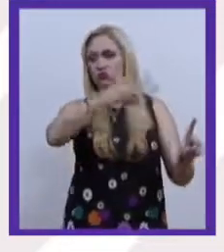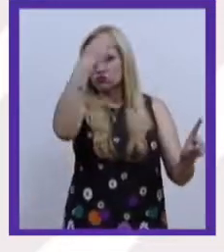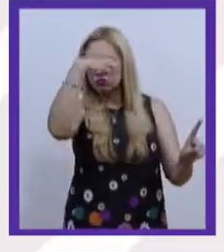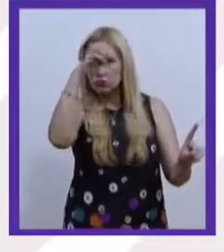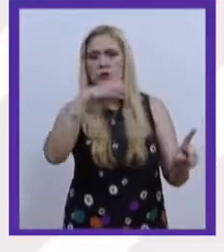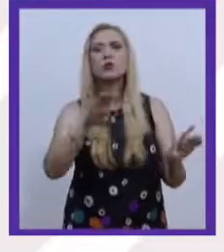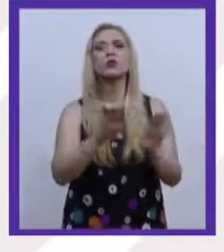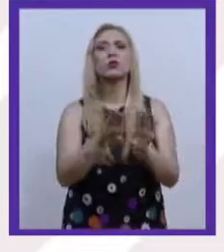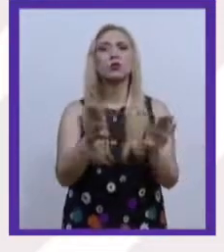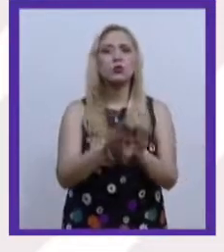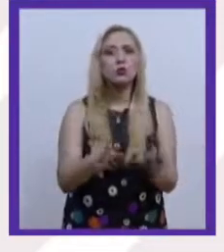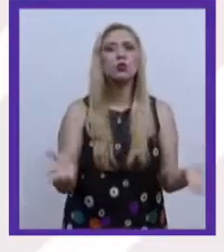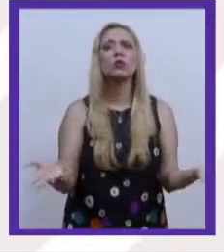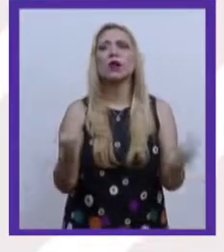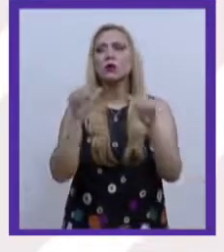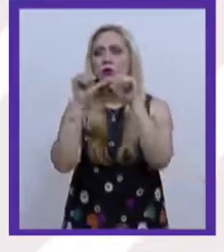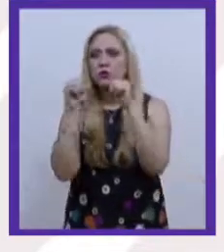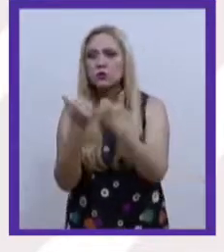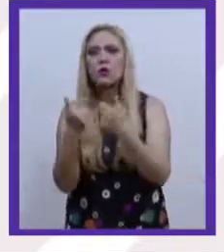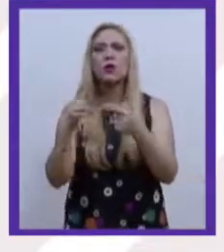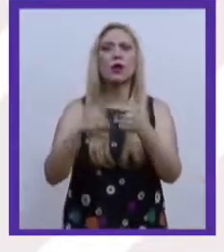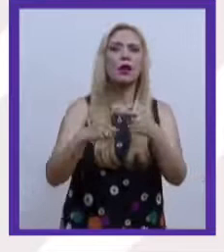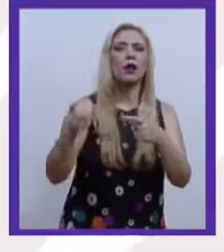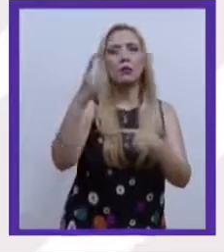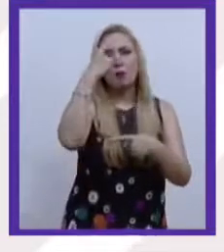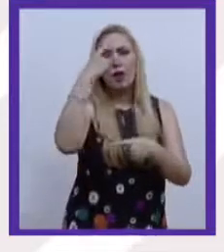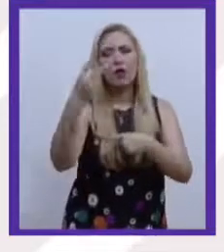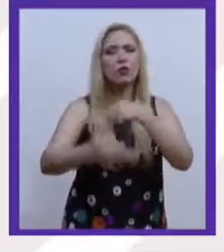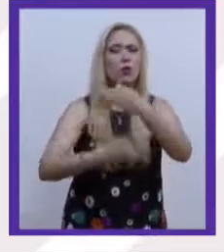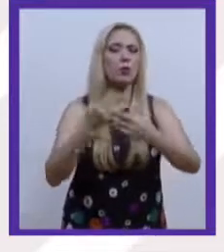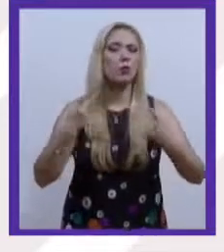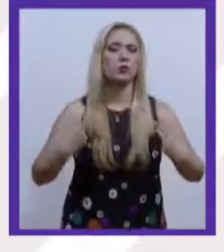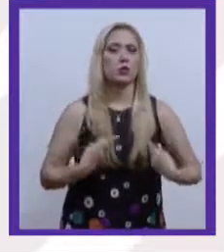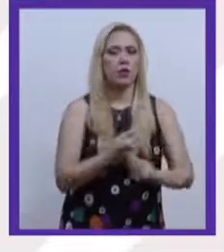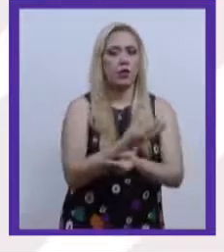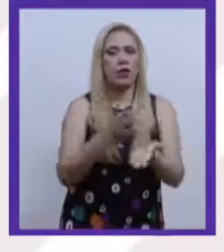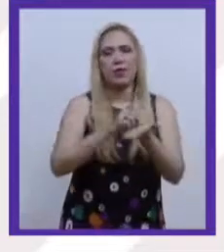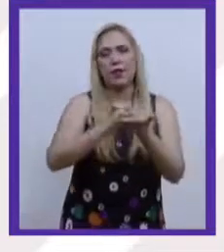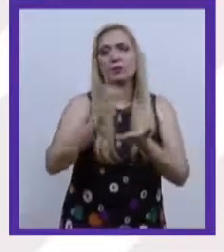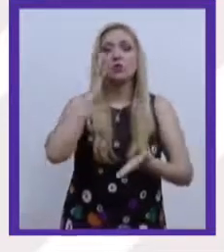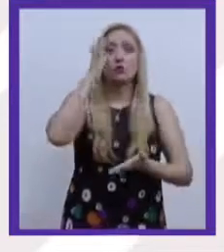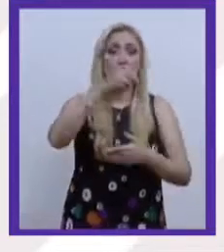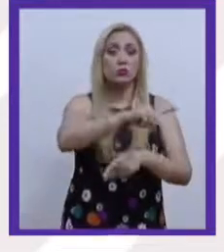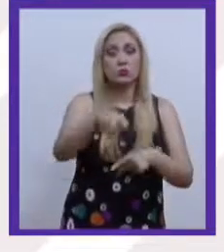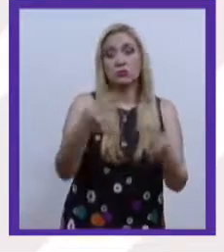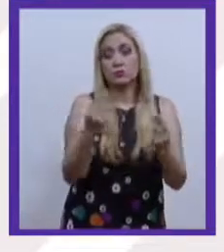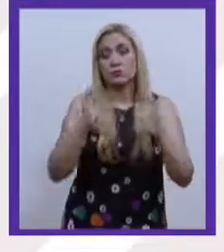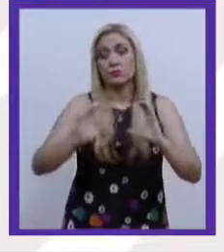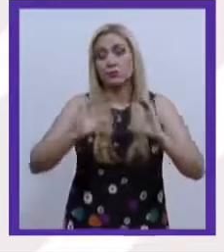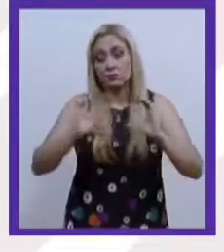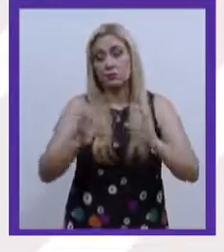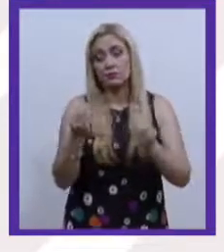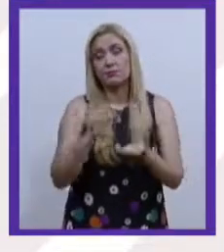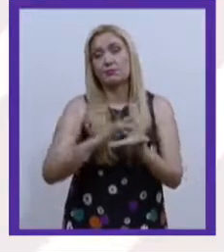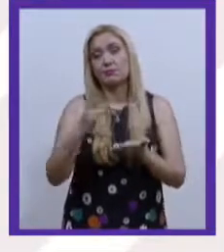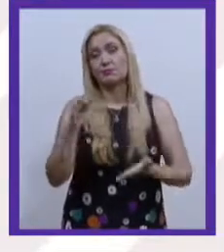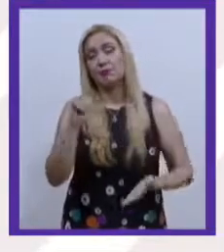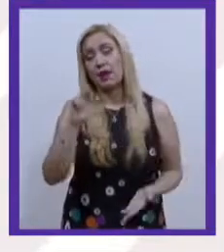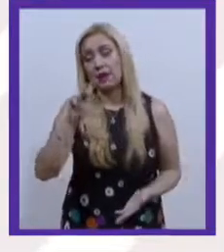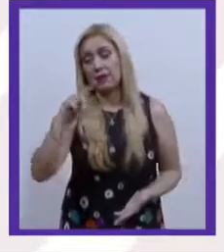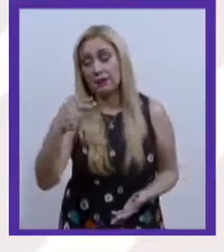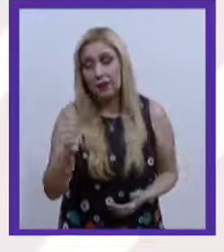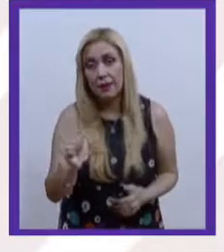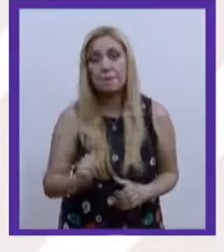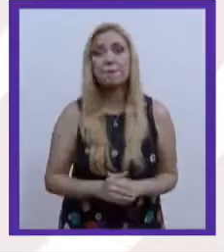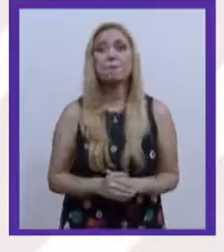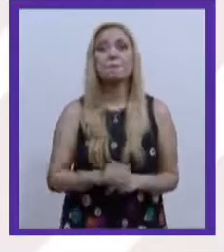diferentes actores sociales en garantizar a todas las personas el derecho al cuidado. Muchas gracias, Marta. Antes